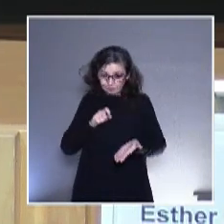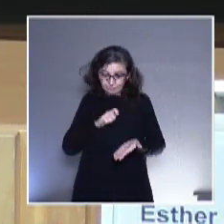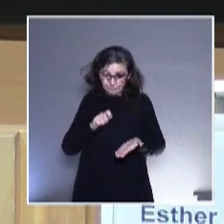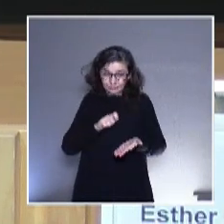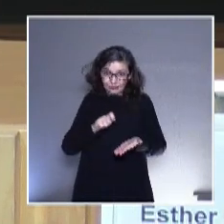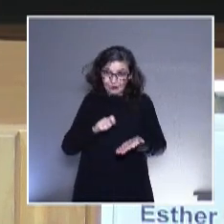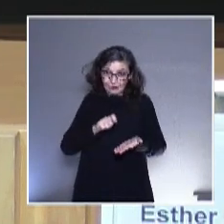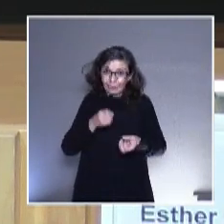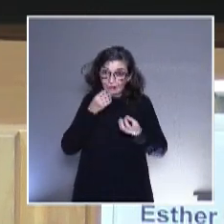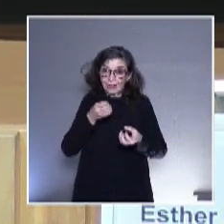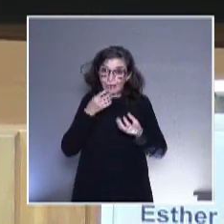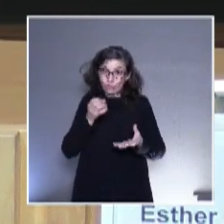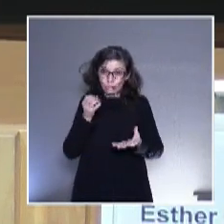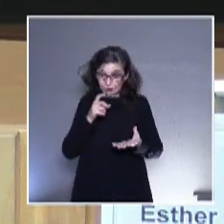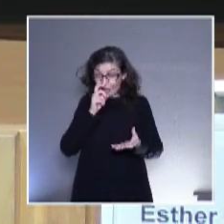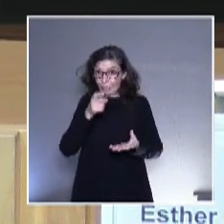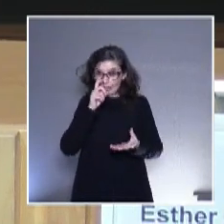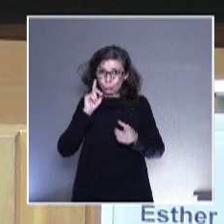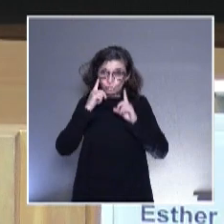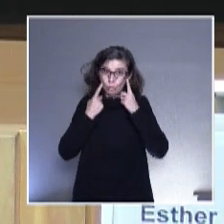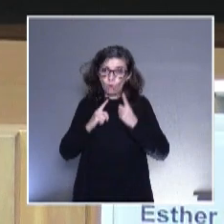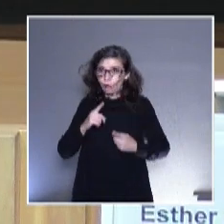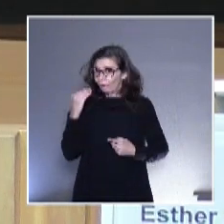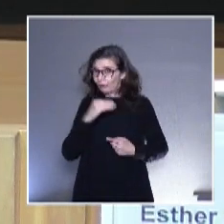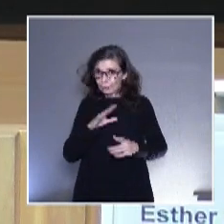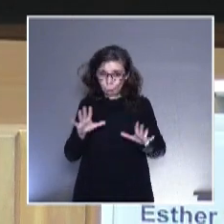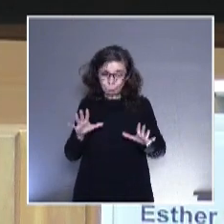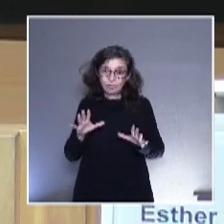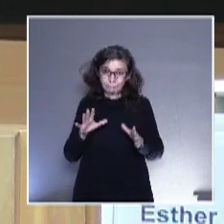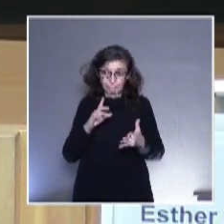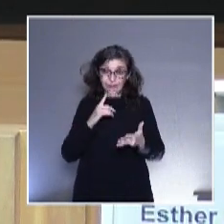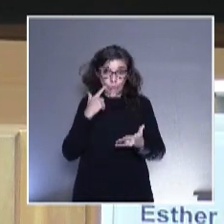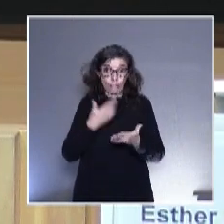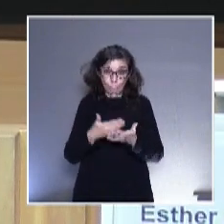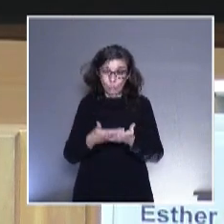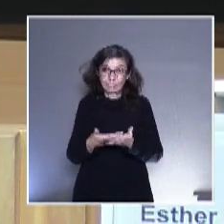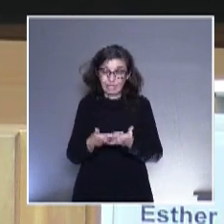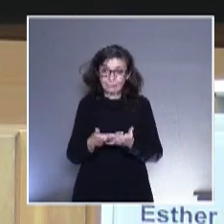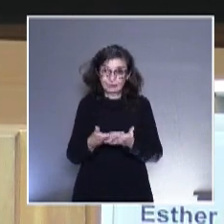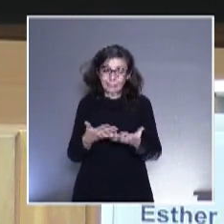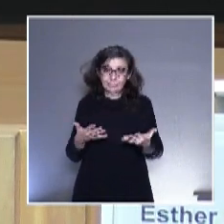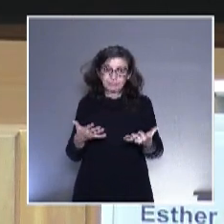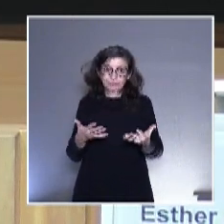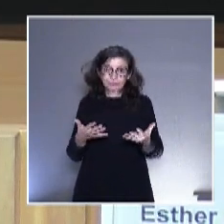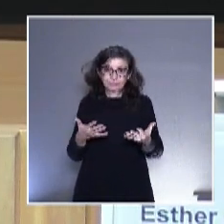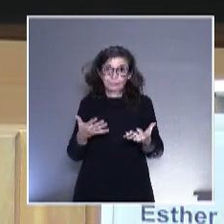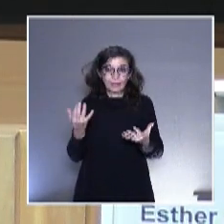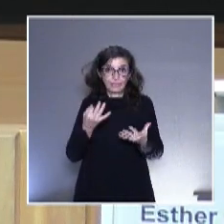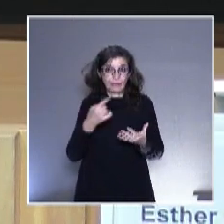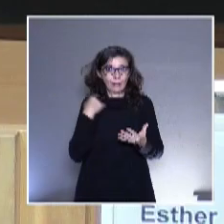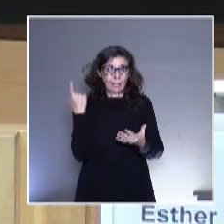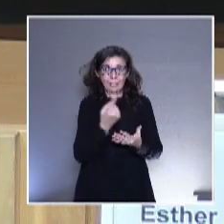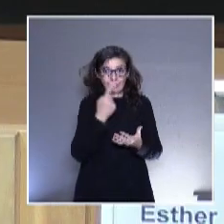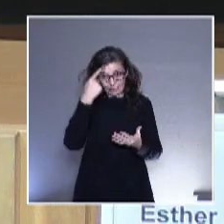la declaración de la renta cada año lo demuestran y eh es algo que hay que tener en